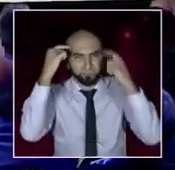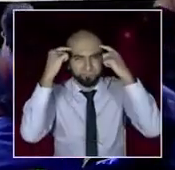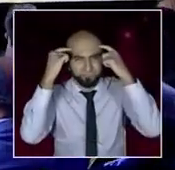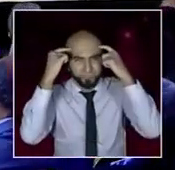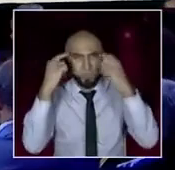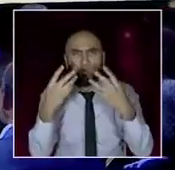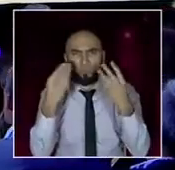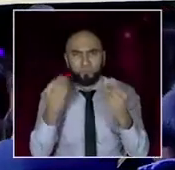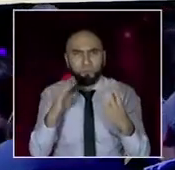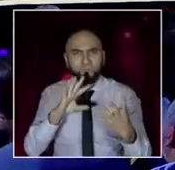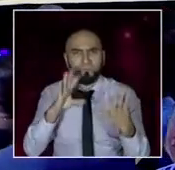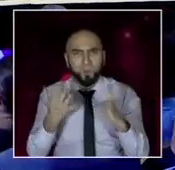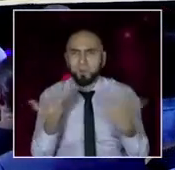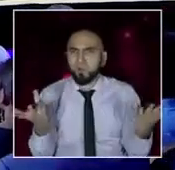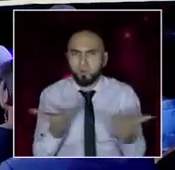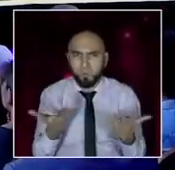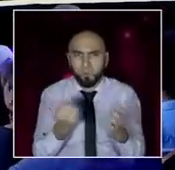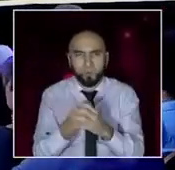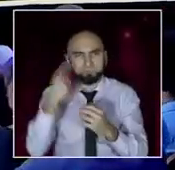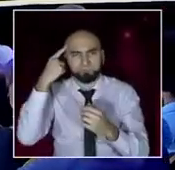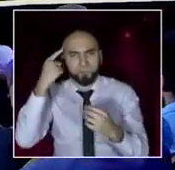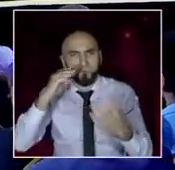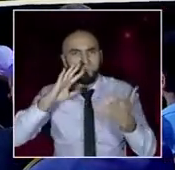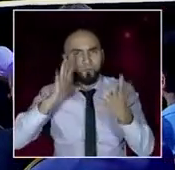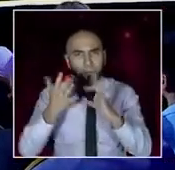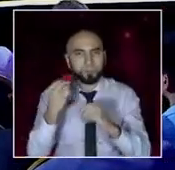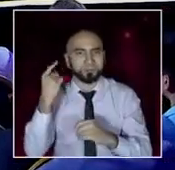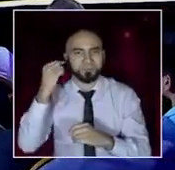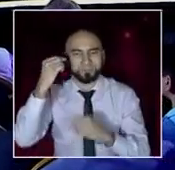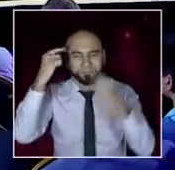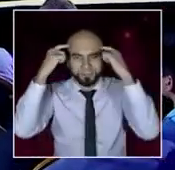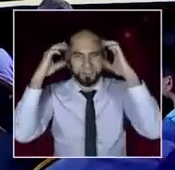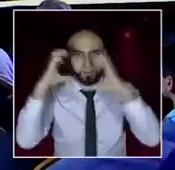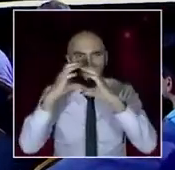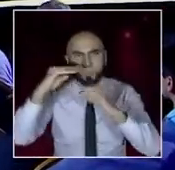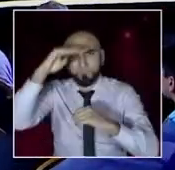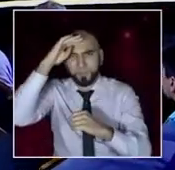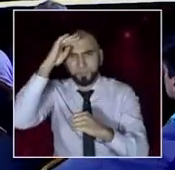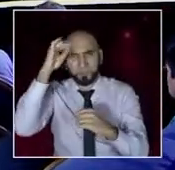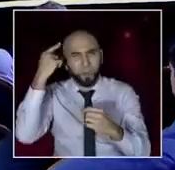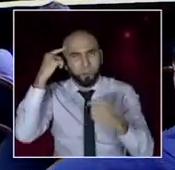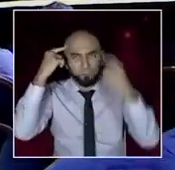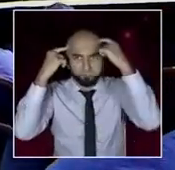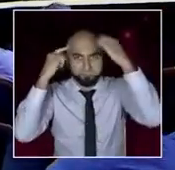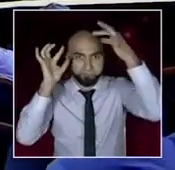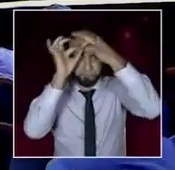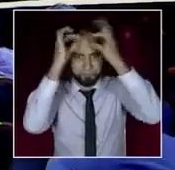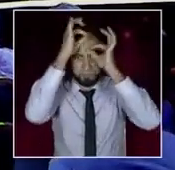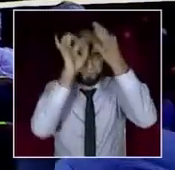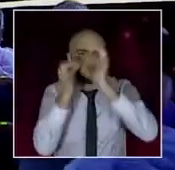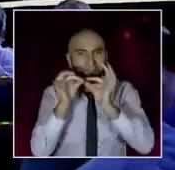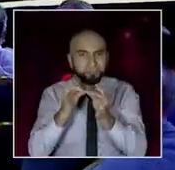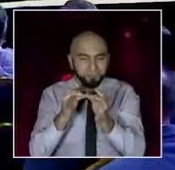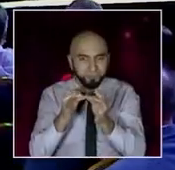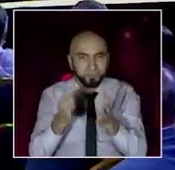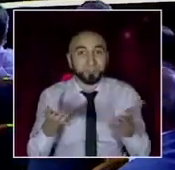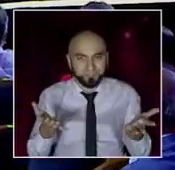hacerlo, de pensar mecanismos cerebrales, y de pensar en experiencia y de ver cómo se conectan, de tal forma